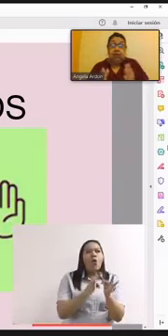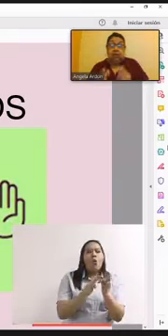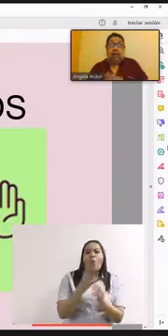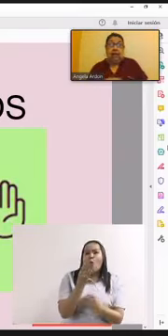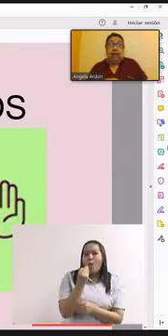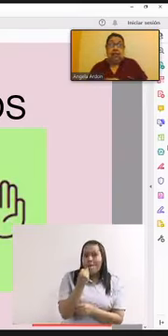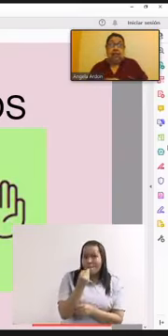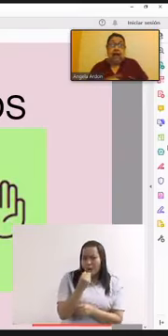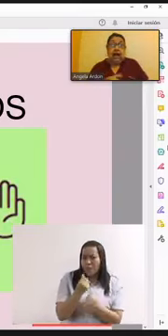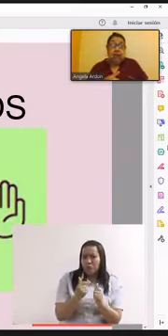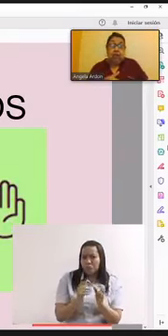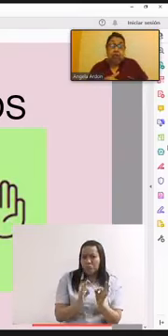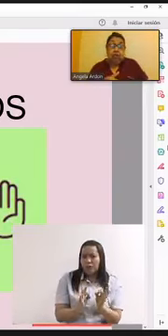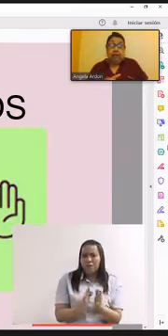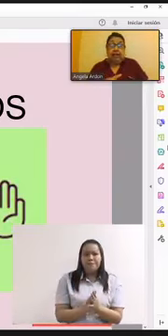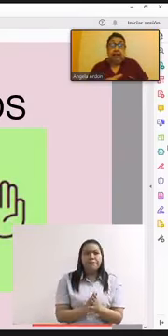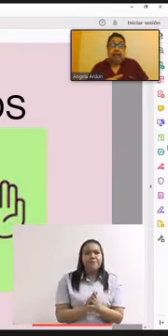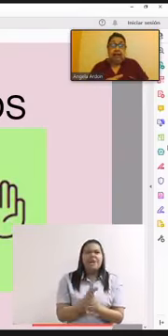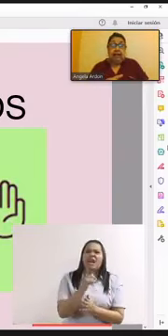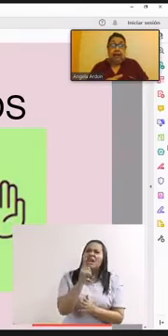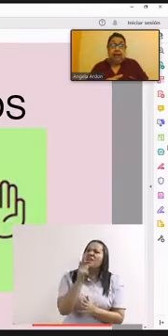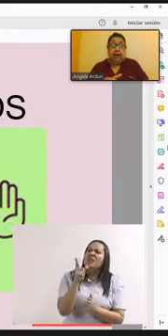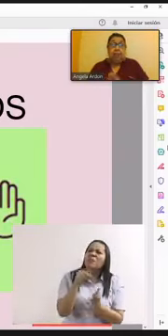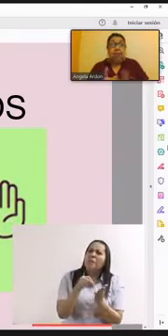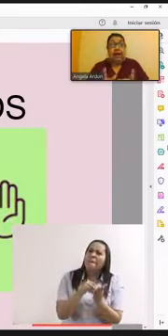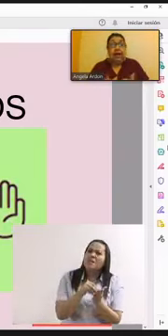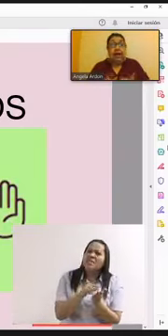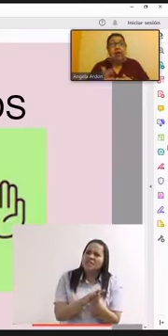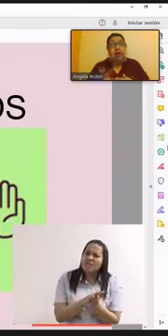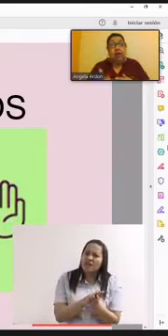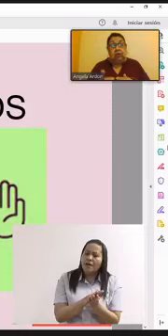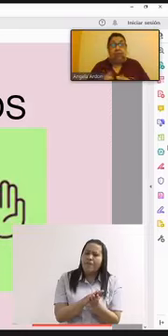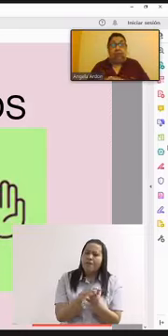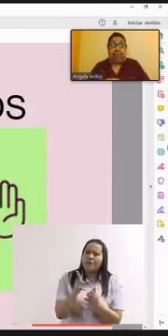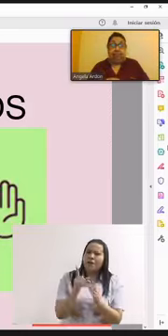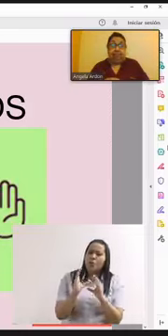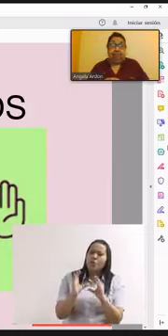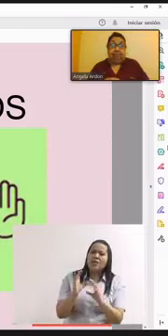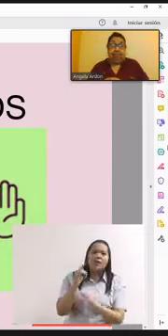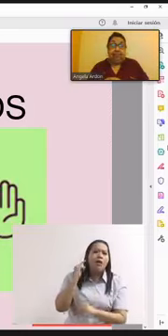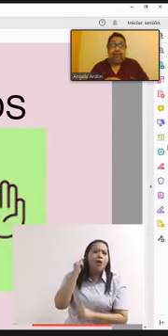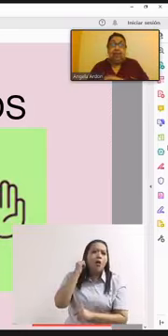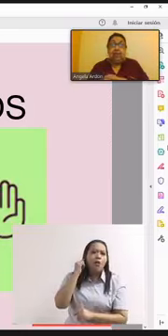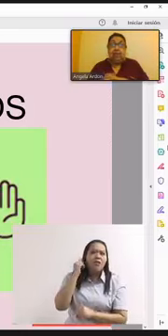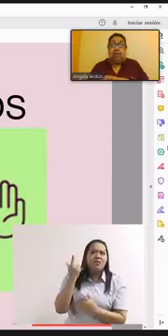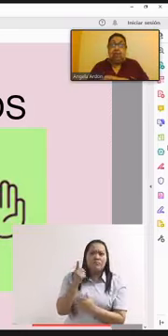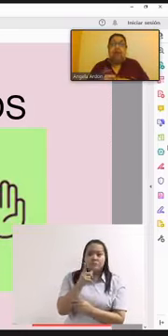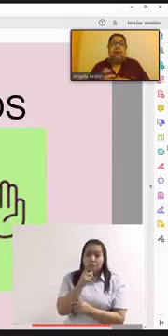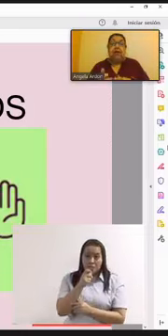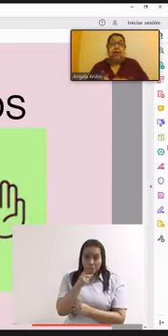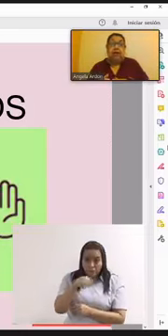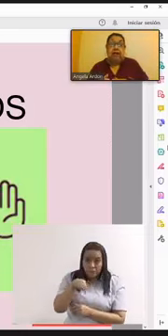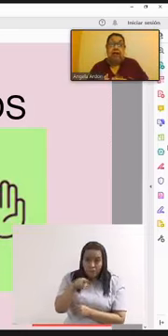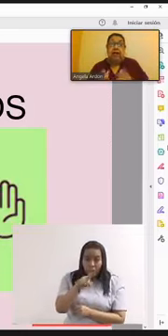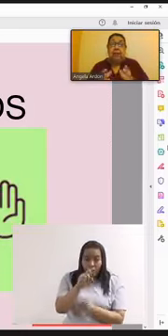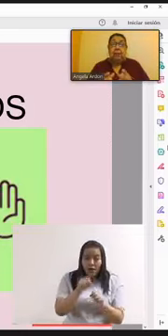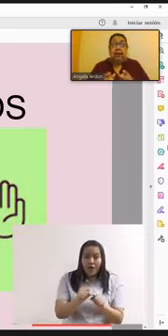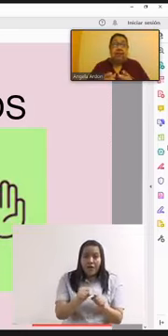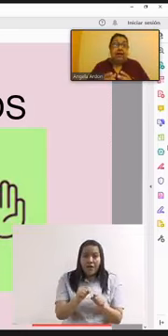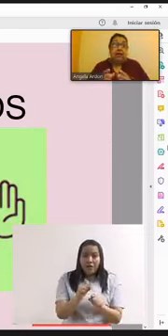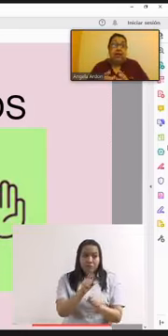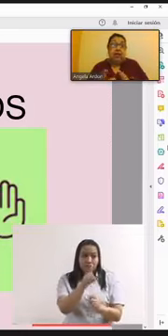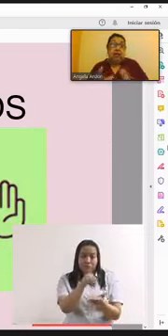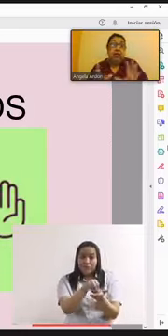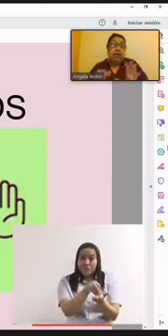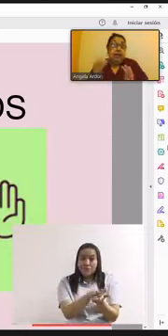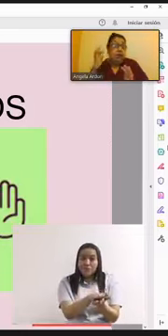de ustedes ha pedido cita para el oído? ¿Quién de ustedes ha pedido cita para